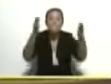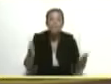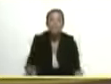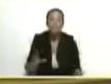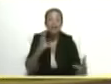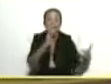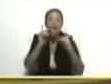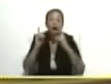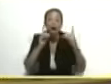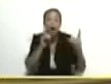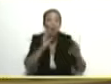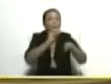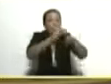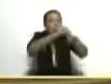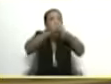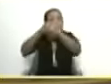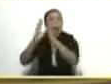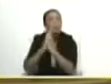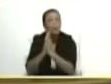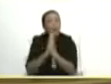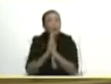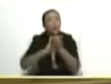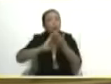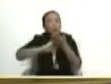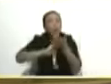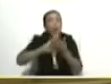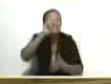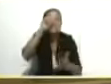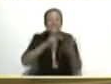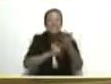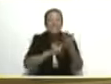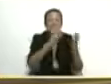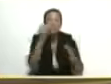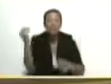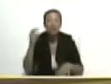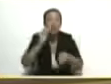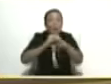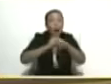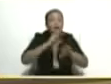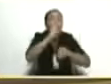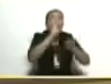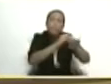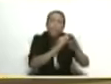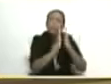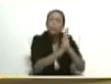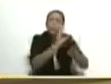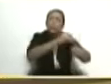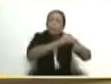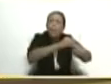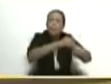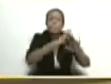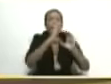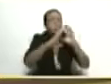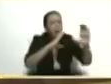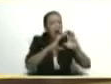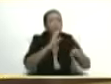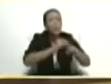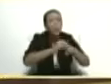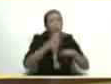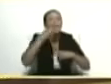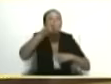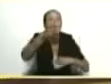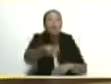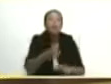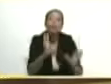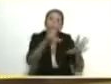2020. De los tantos llamados, para entonces más de 700 llamados al diálogo nacional, al diálogo político,